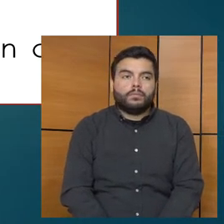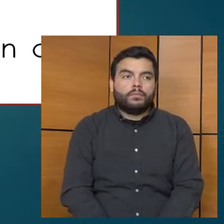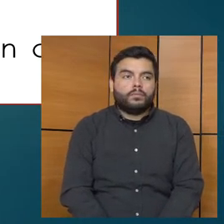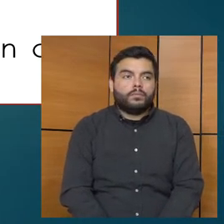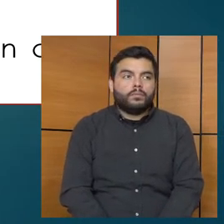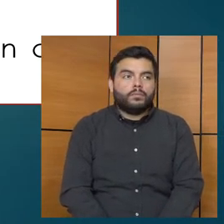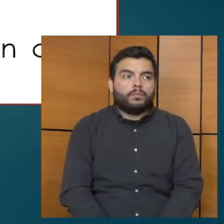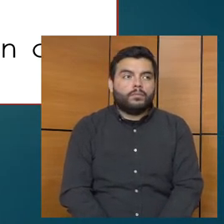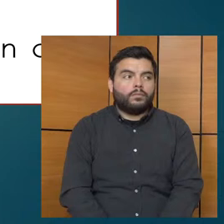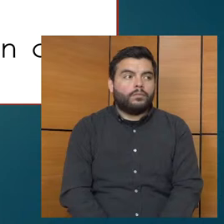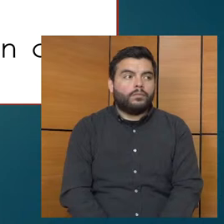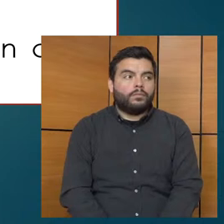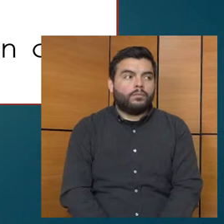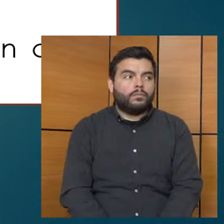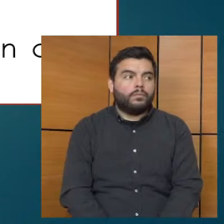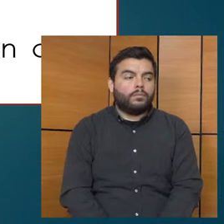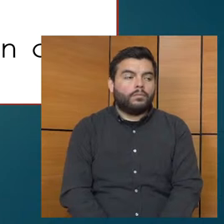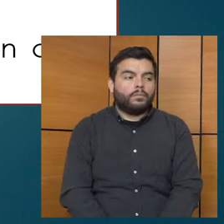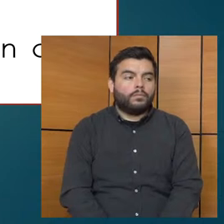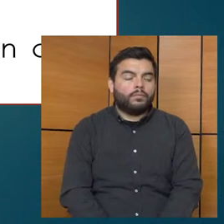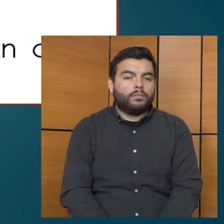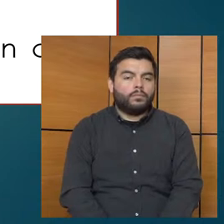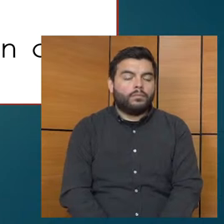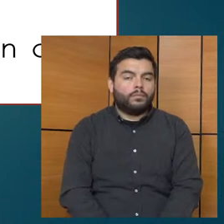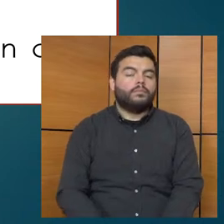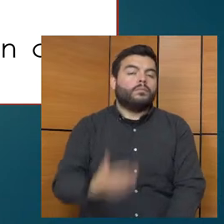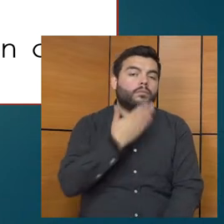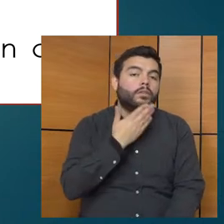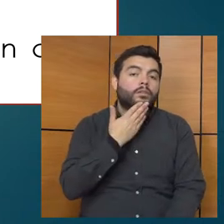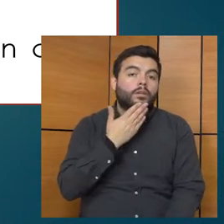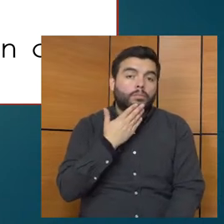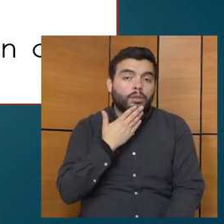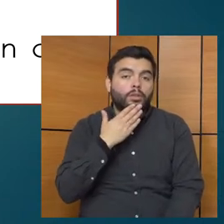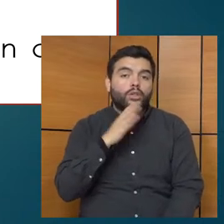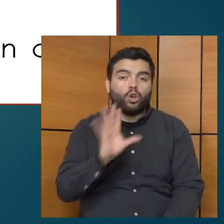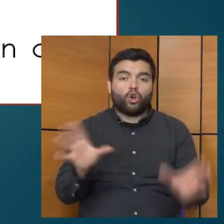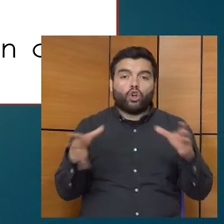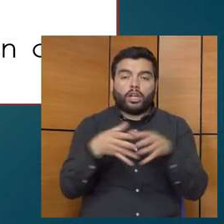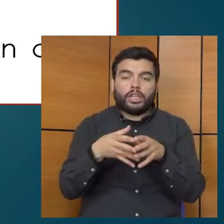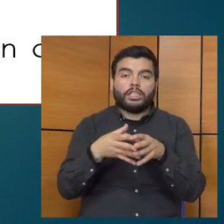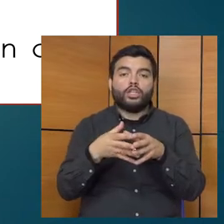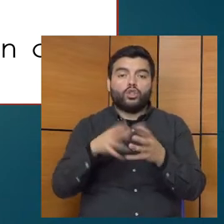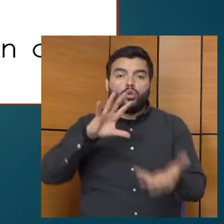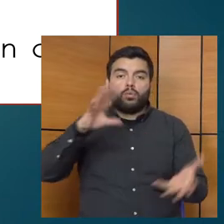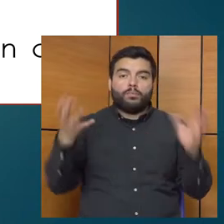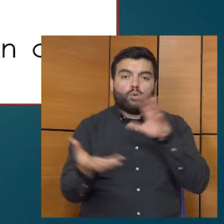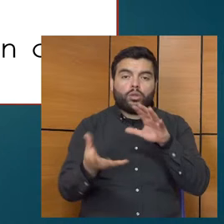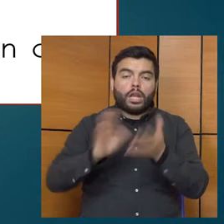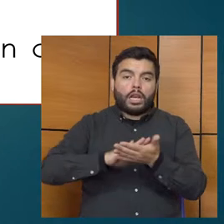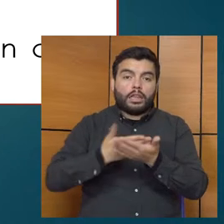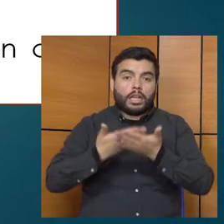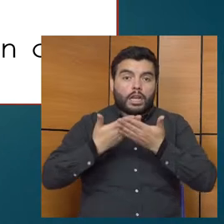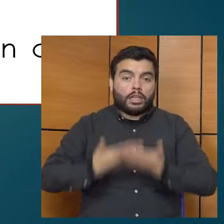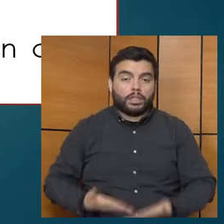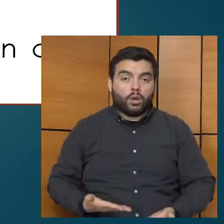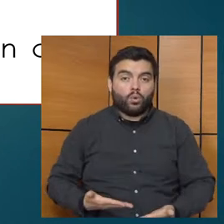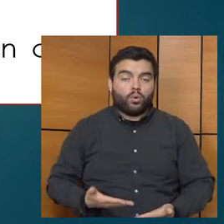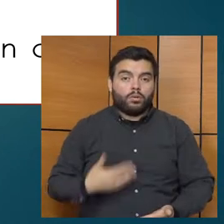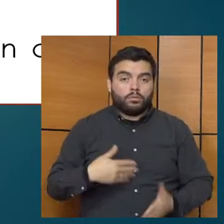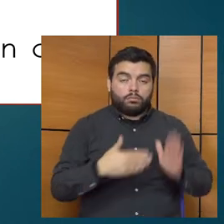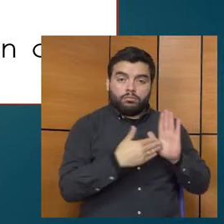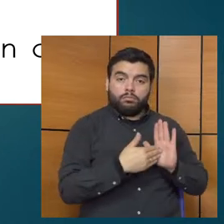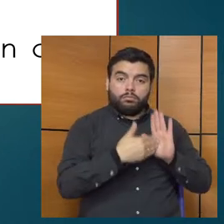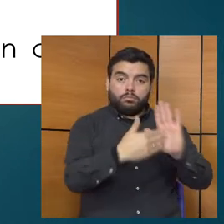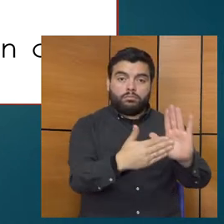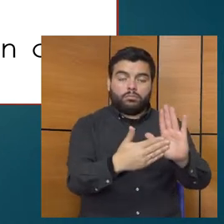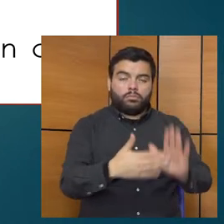Bien, también la OMS, la Organización Mundial de la Salud, en el año 2017, pues indicó las